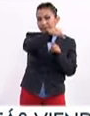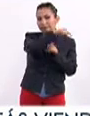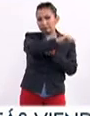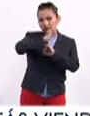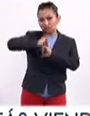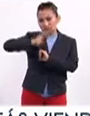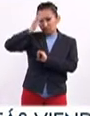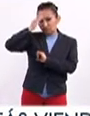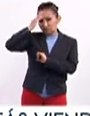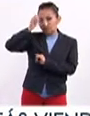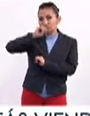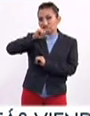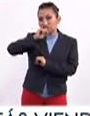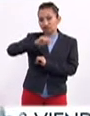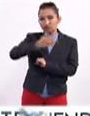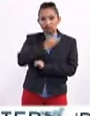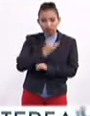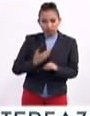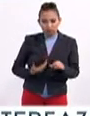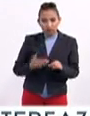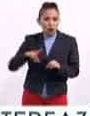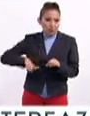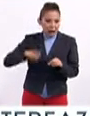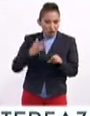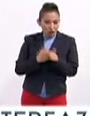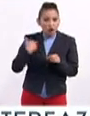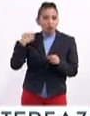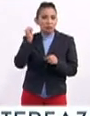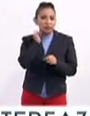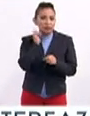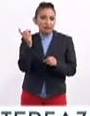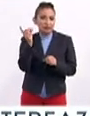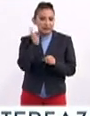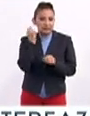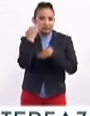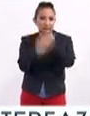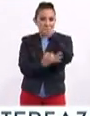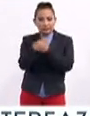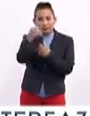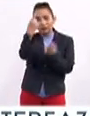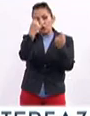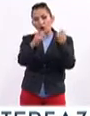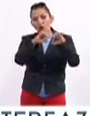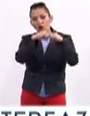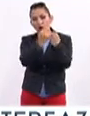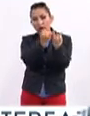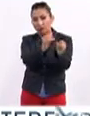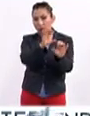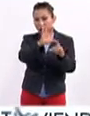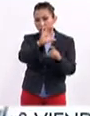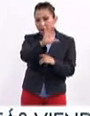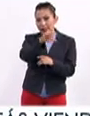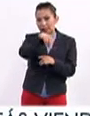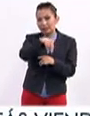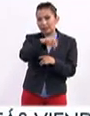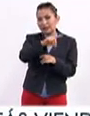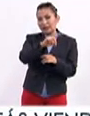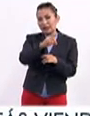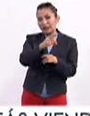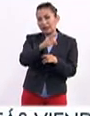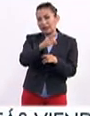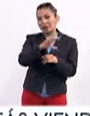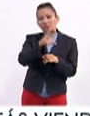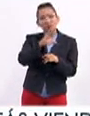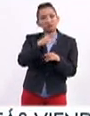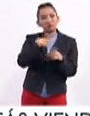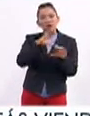de Jalisco, el Poder Ejecutivo, Legislativo, Judicial y organismos autónomos como la propia Comisión Estatal de Derechos